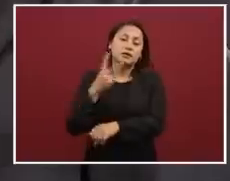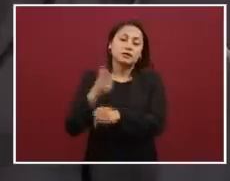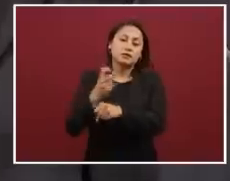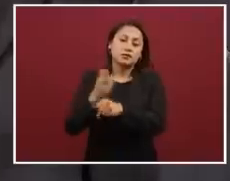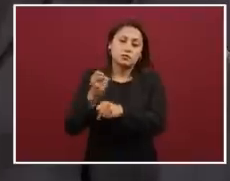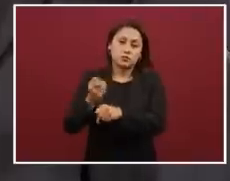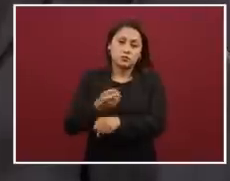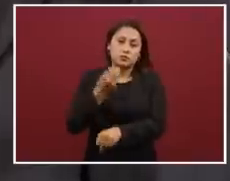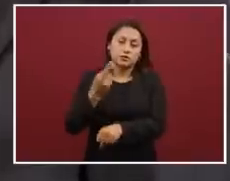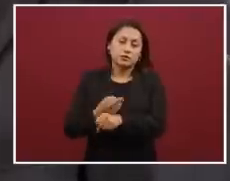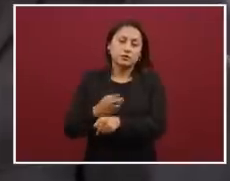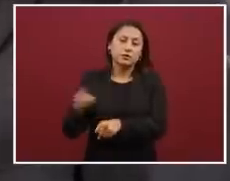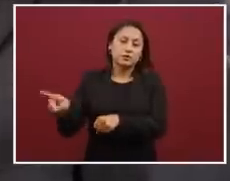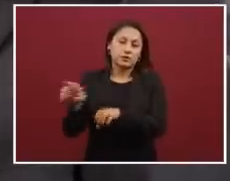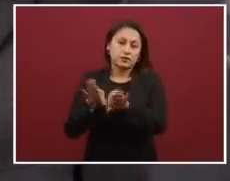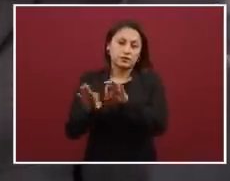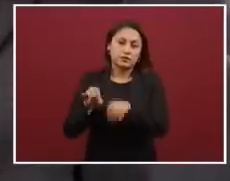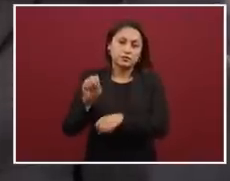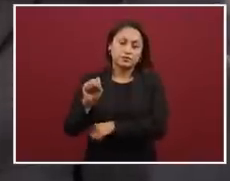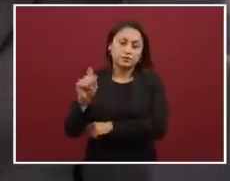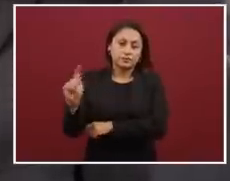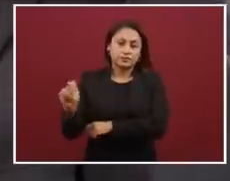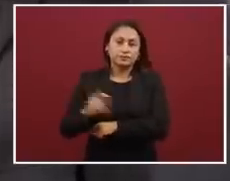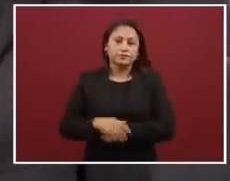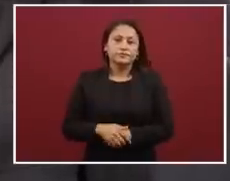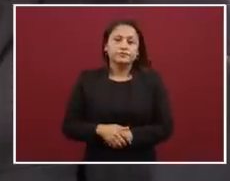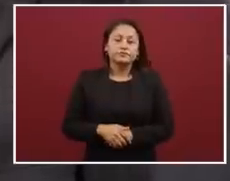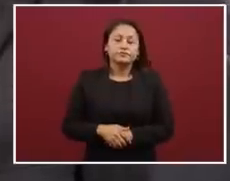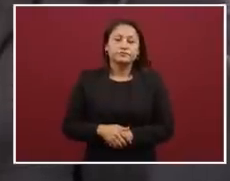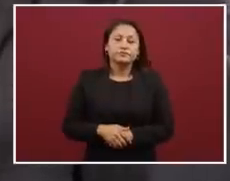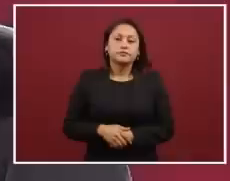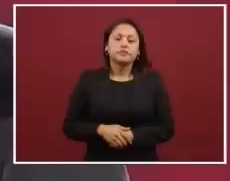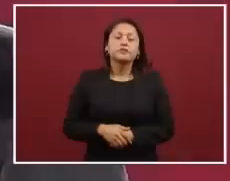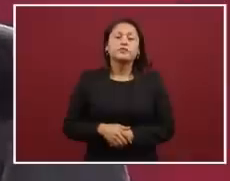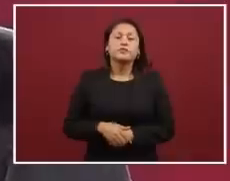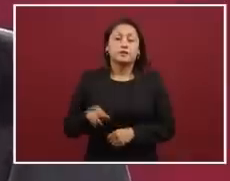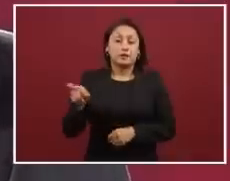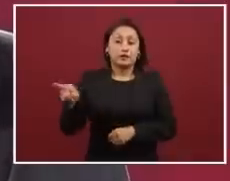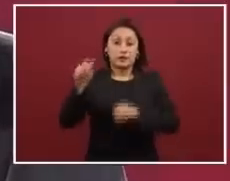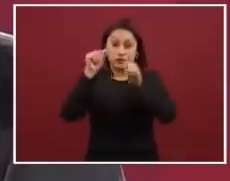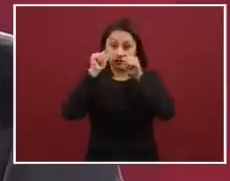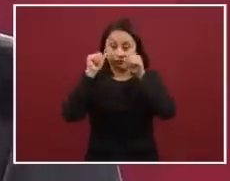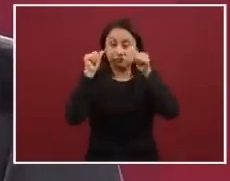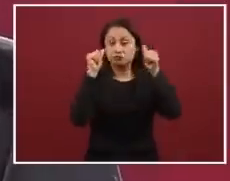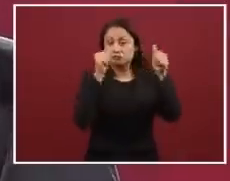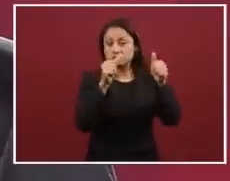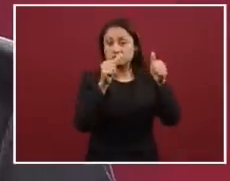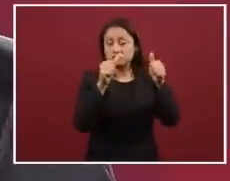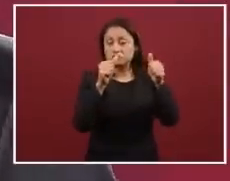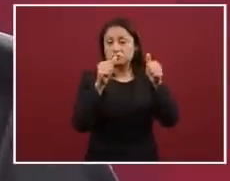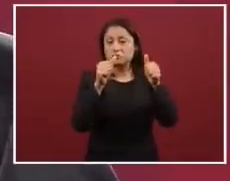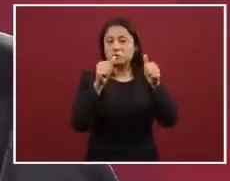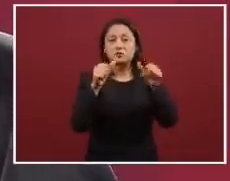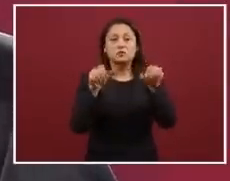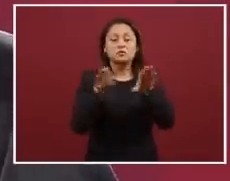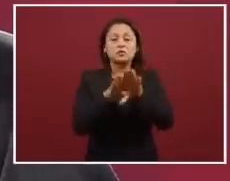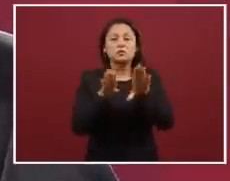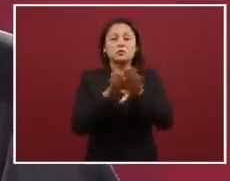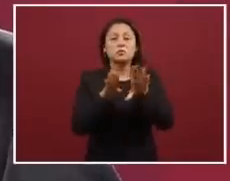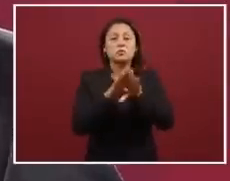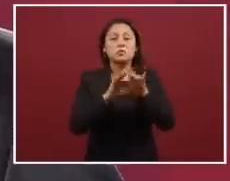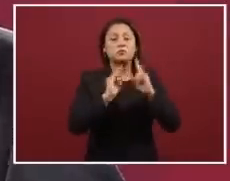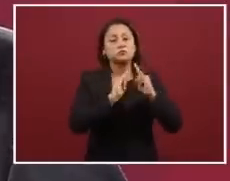Tiene que atender todo lo relacionado con la instalación de